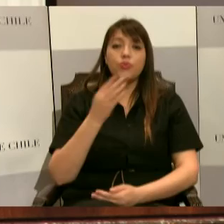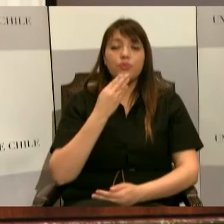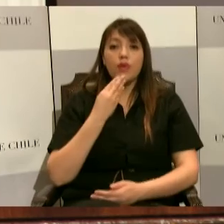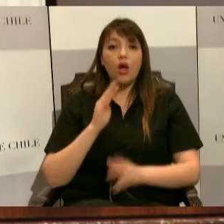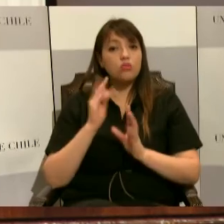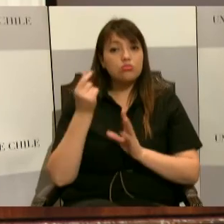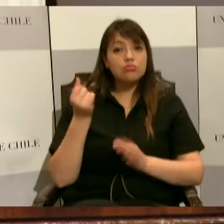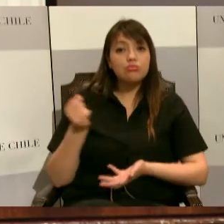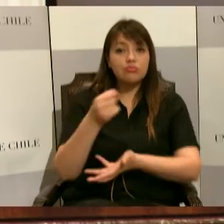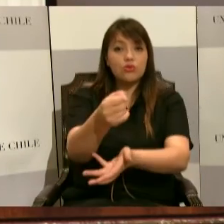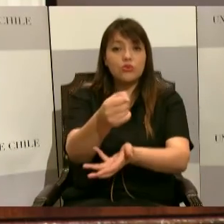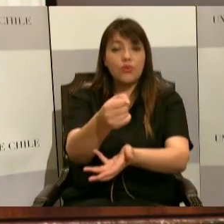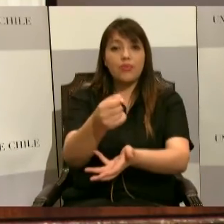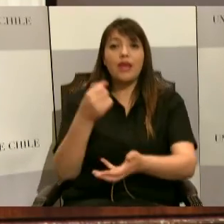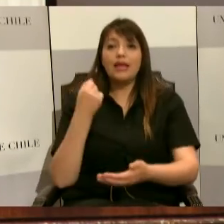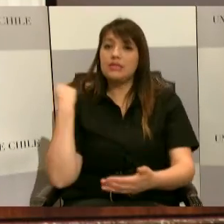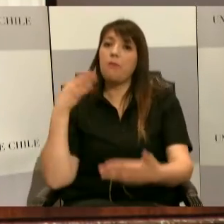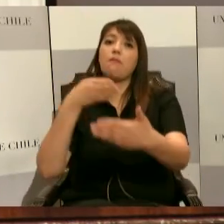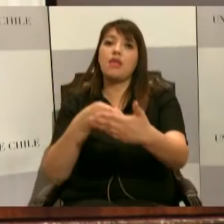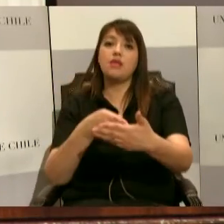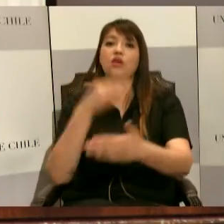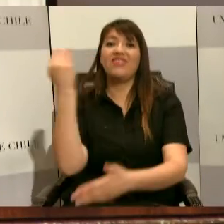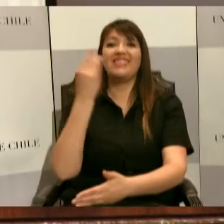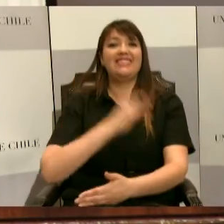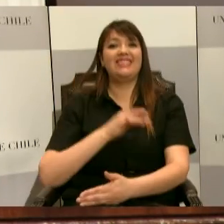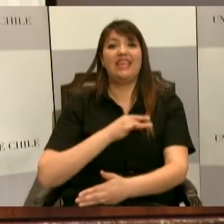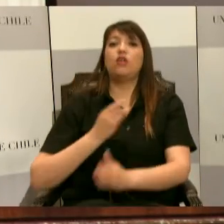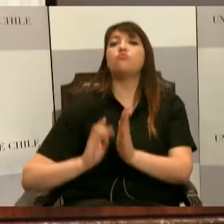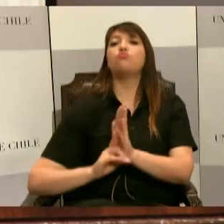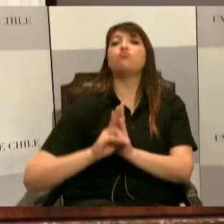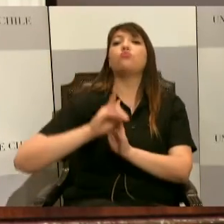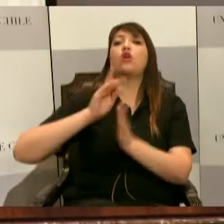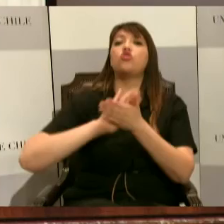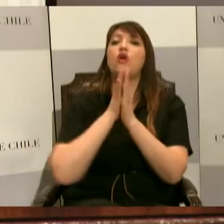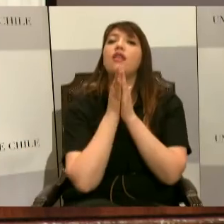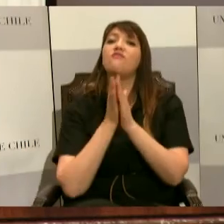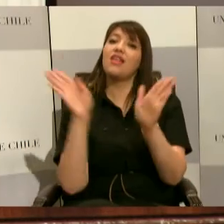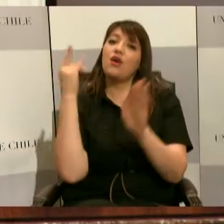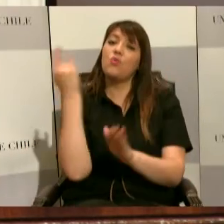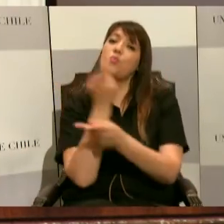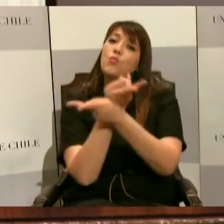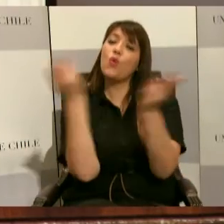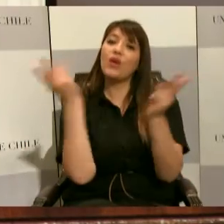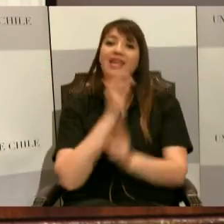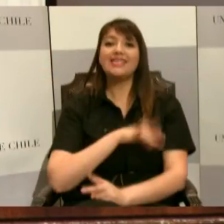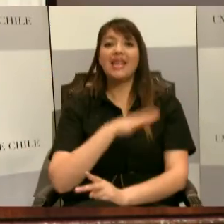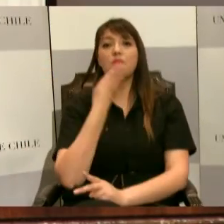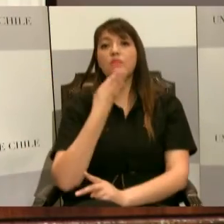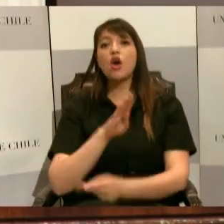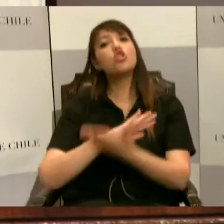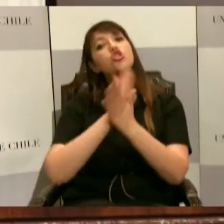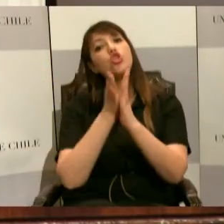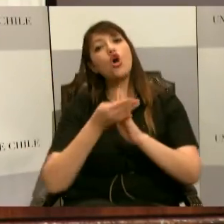menos recursos. El verdadero objetivo es impedir que vuelva a desplegarse con toda libertad la gran universidad pública de Chile en toda